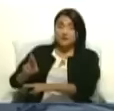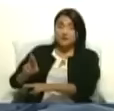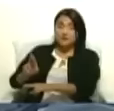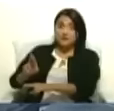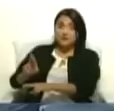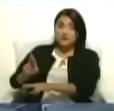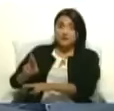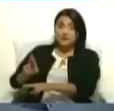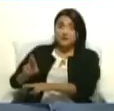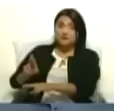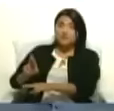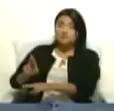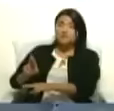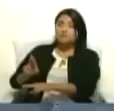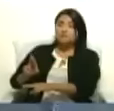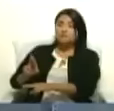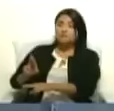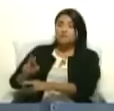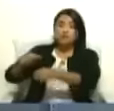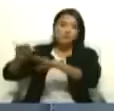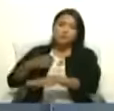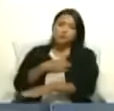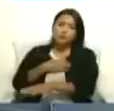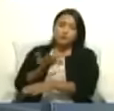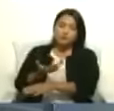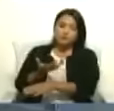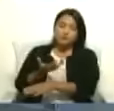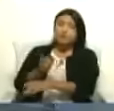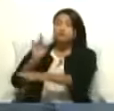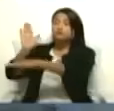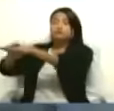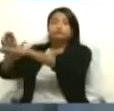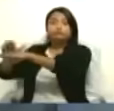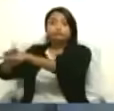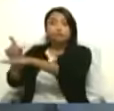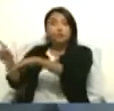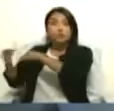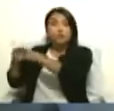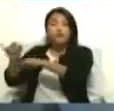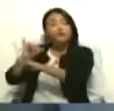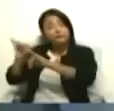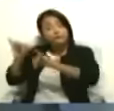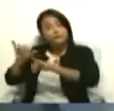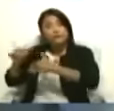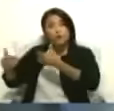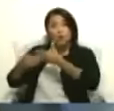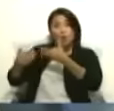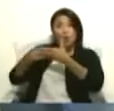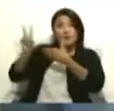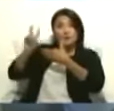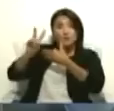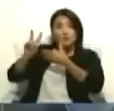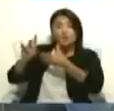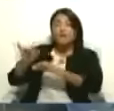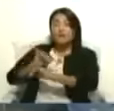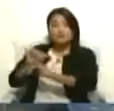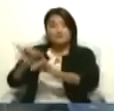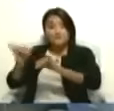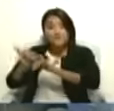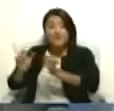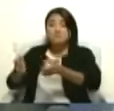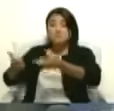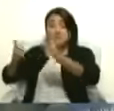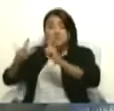sus actitudes guerrerista provocadoras que se estuviera de seguir licitando bloques de petróleo y gas en aguas no